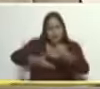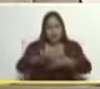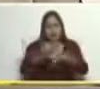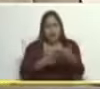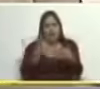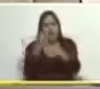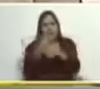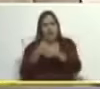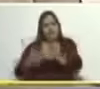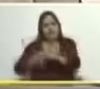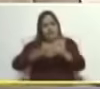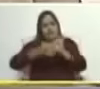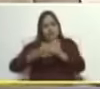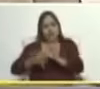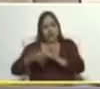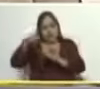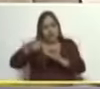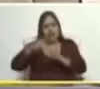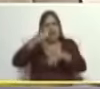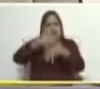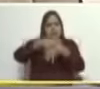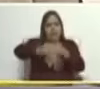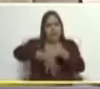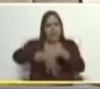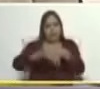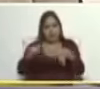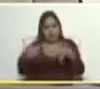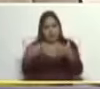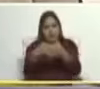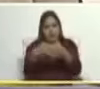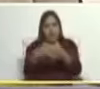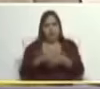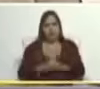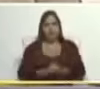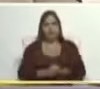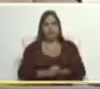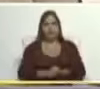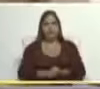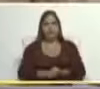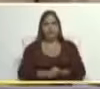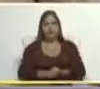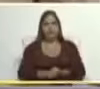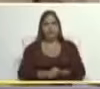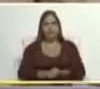la reciprocidad que reina en el seno de nuestra organización. Ahora,